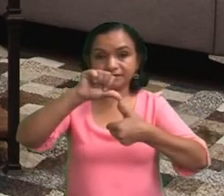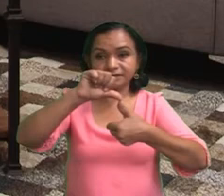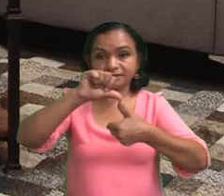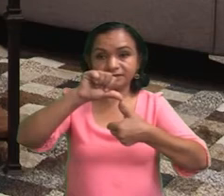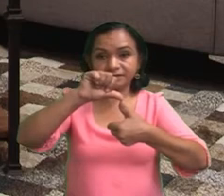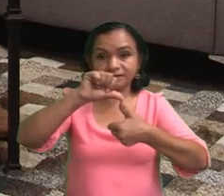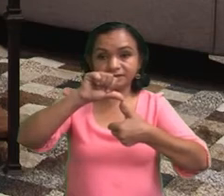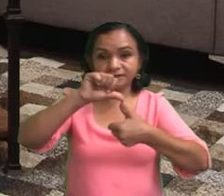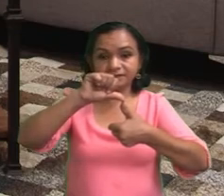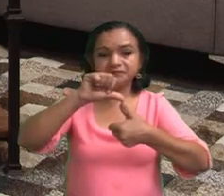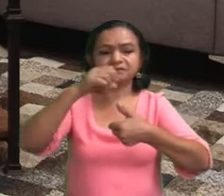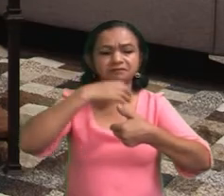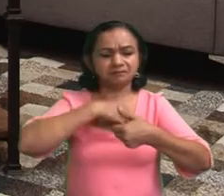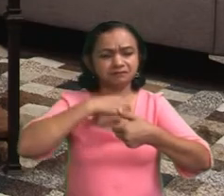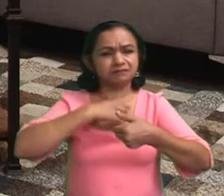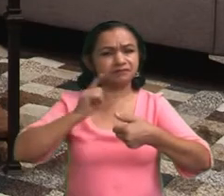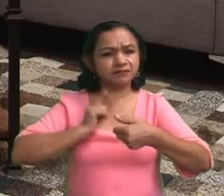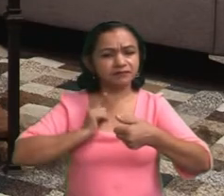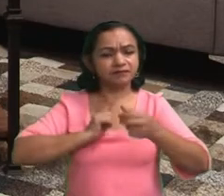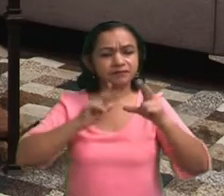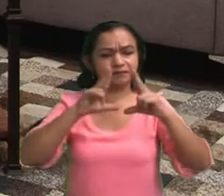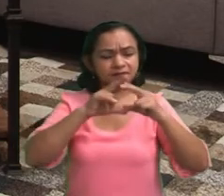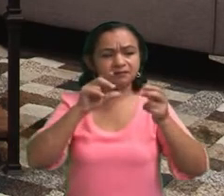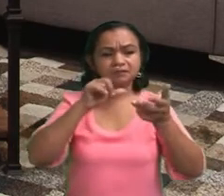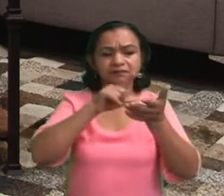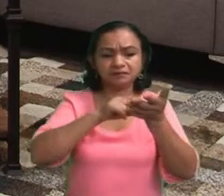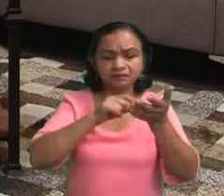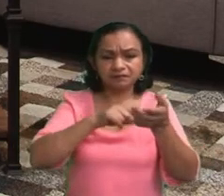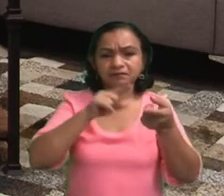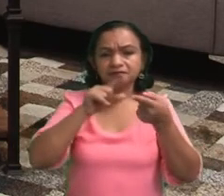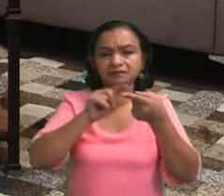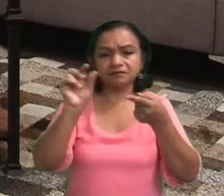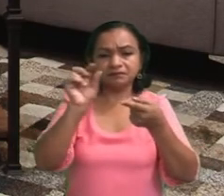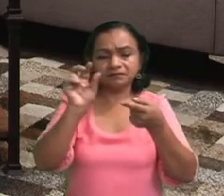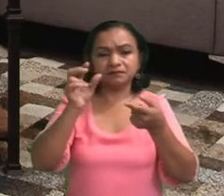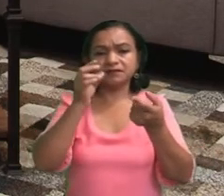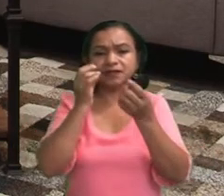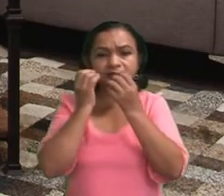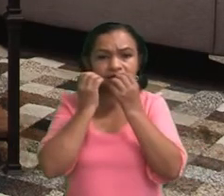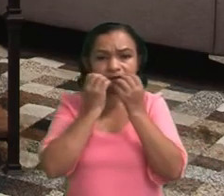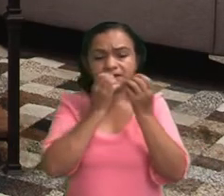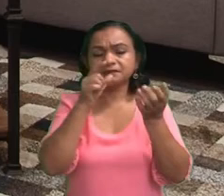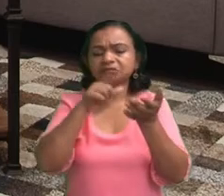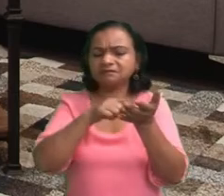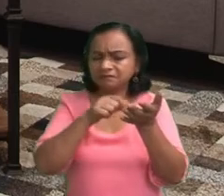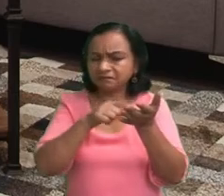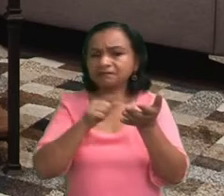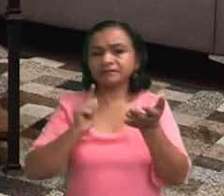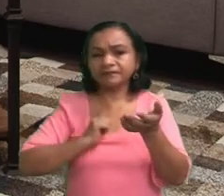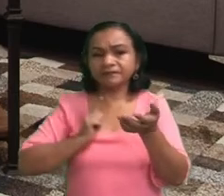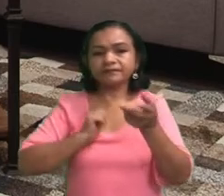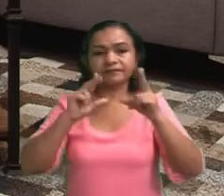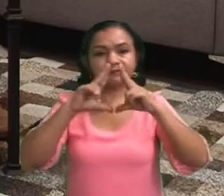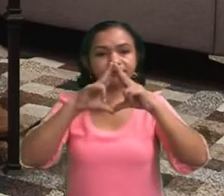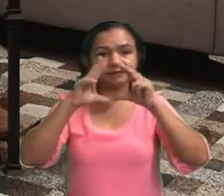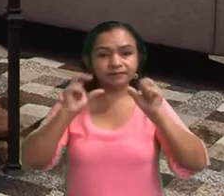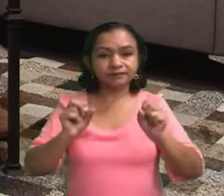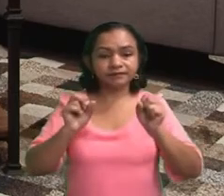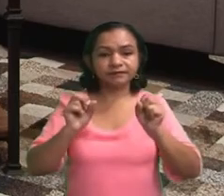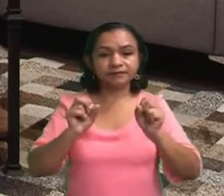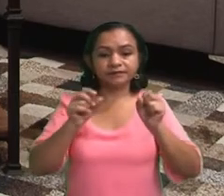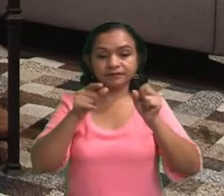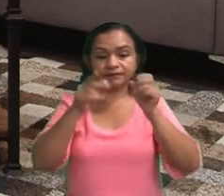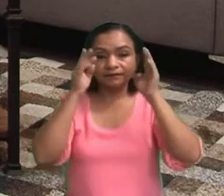somos autosuficientes en maíz y casi autosuficientes en arroz. Entonces, ese